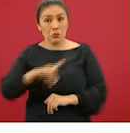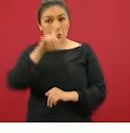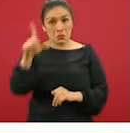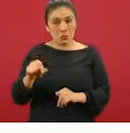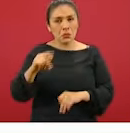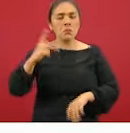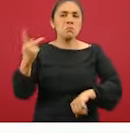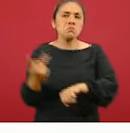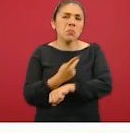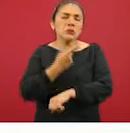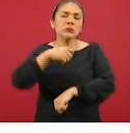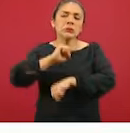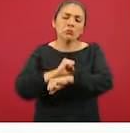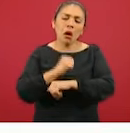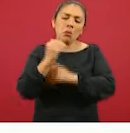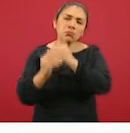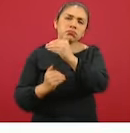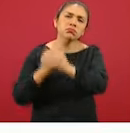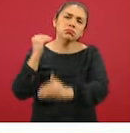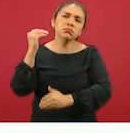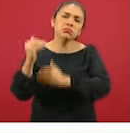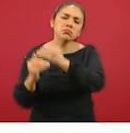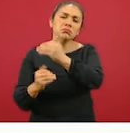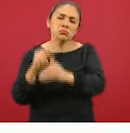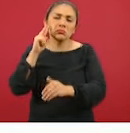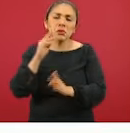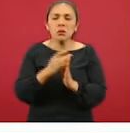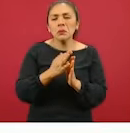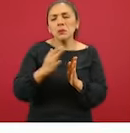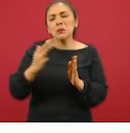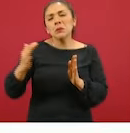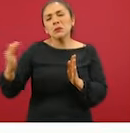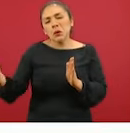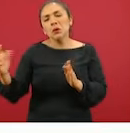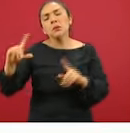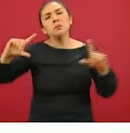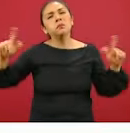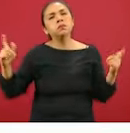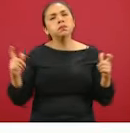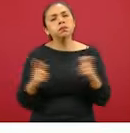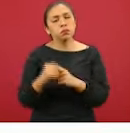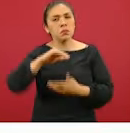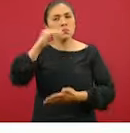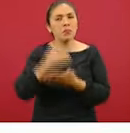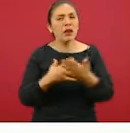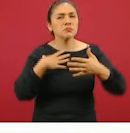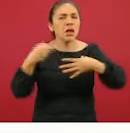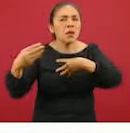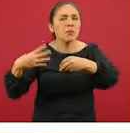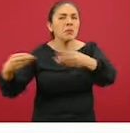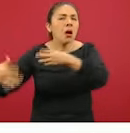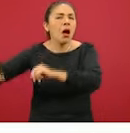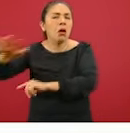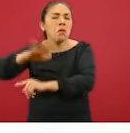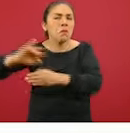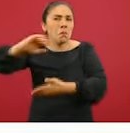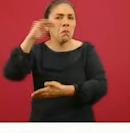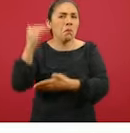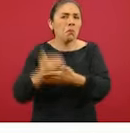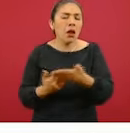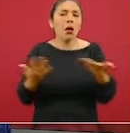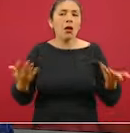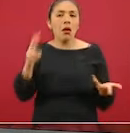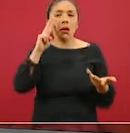que han ido pasando las semanas epidemiológicas y también con la disminución nacional de la transmisión y de la ocurrencia de casos, pues